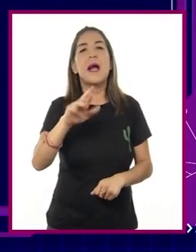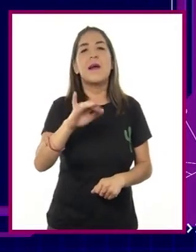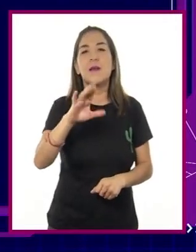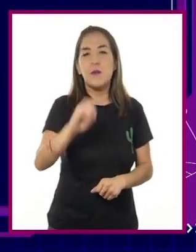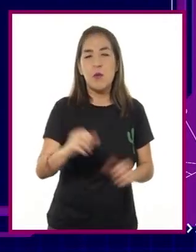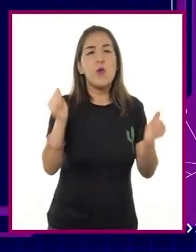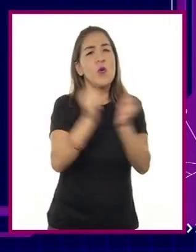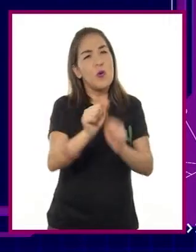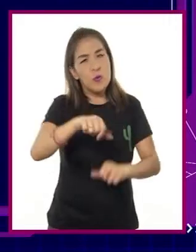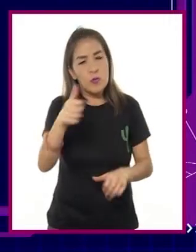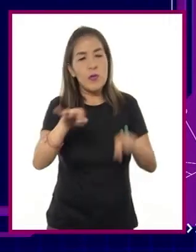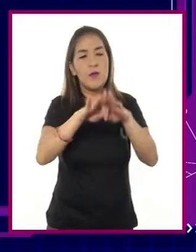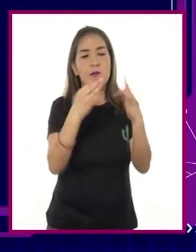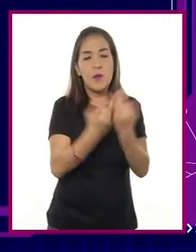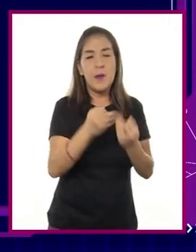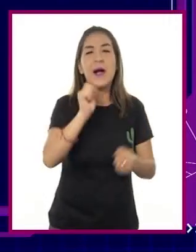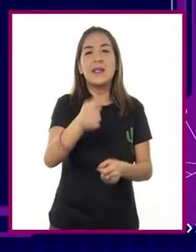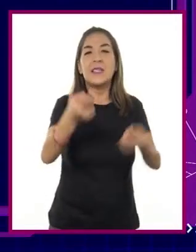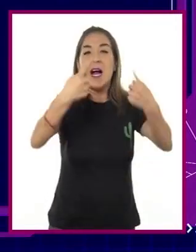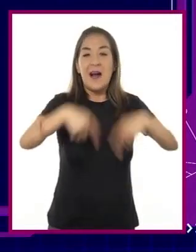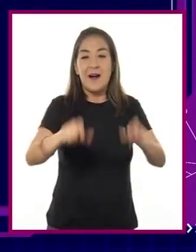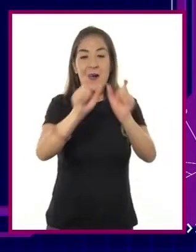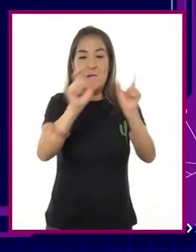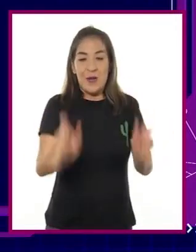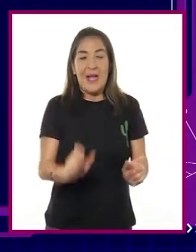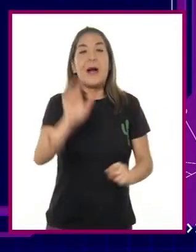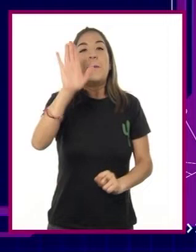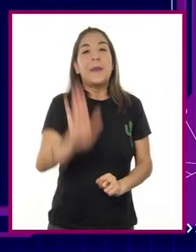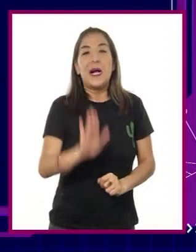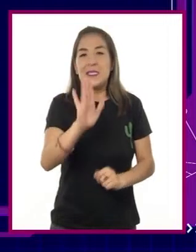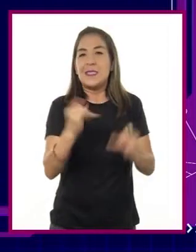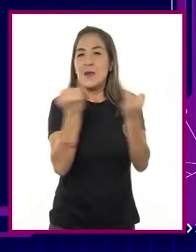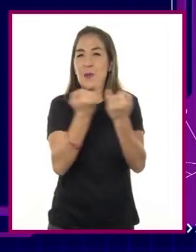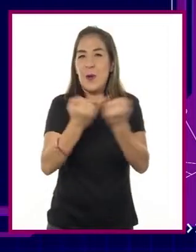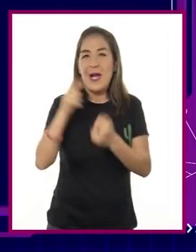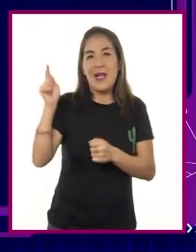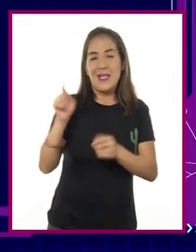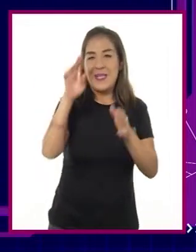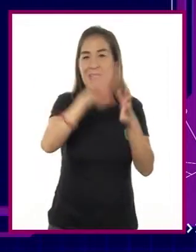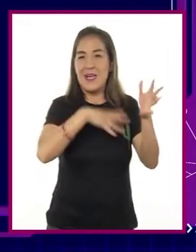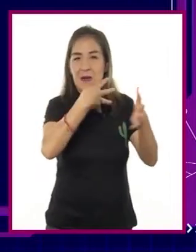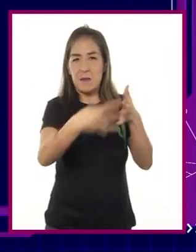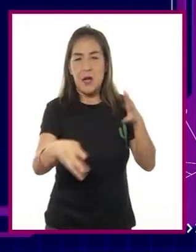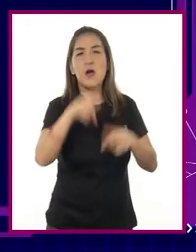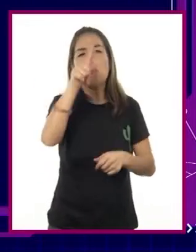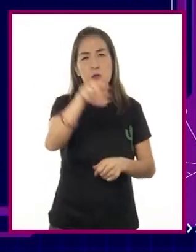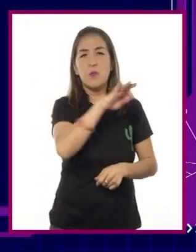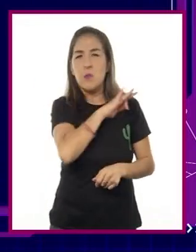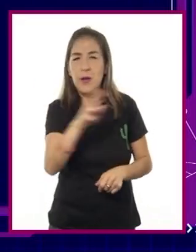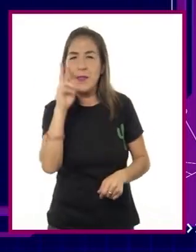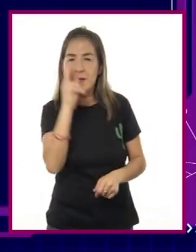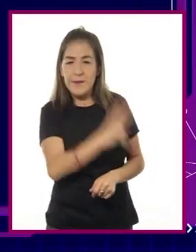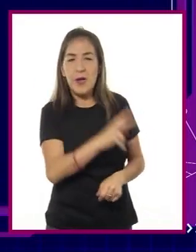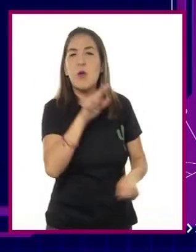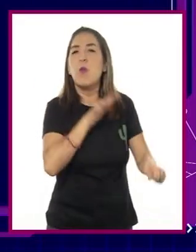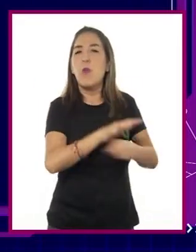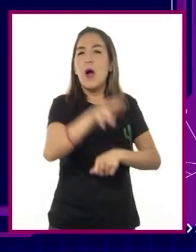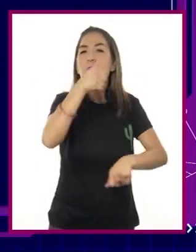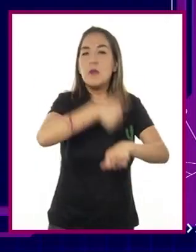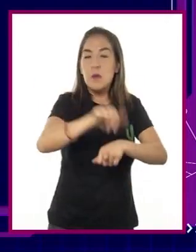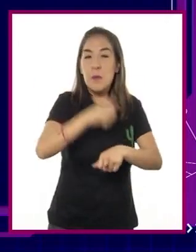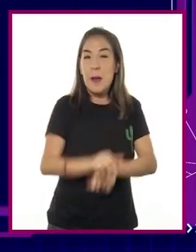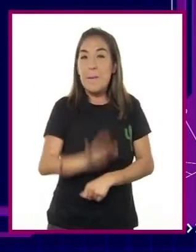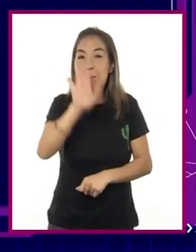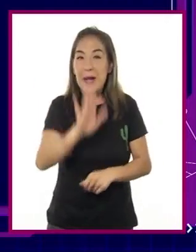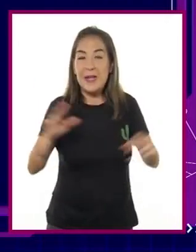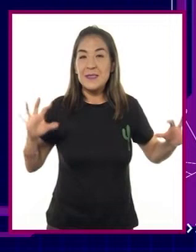Hay otros términos fuera de ella que tienen características similares a los de la tabla. En casa, ¿pueden identificar qué términos son